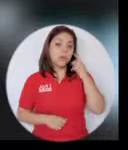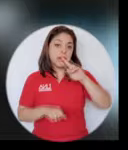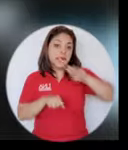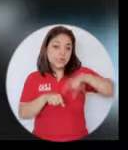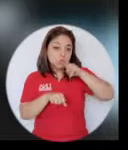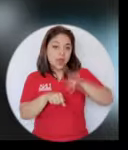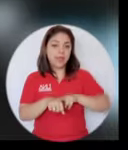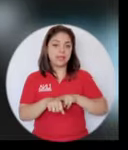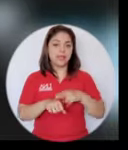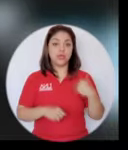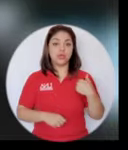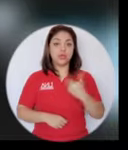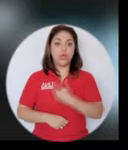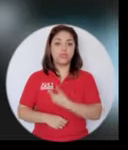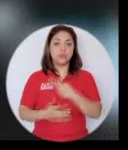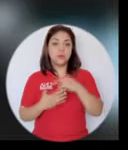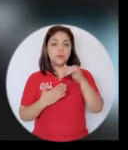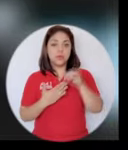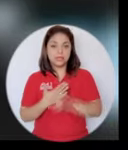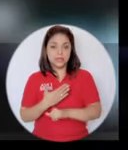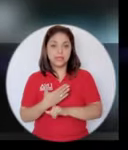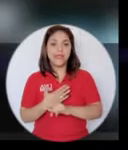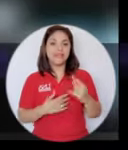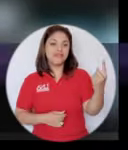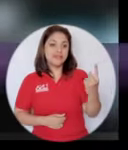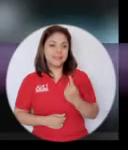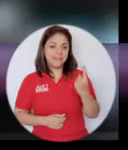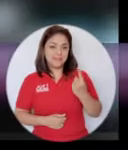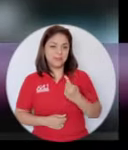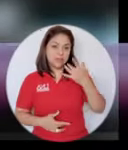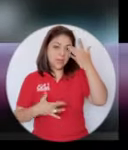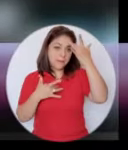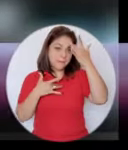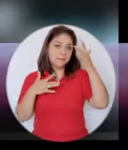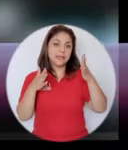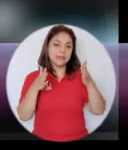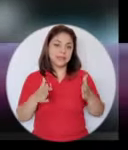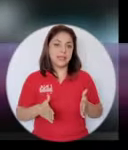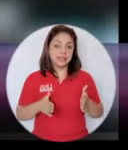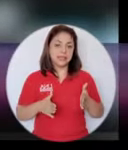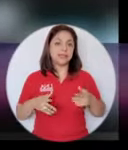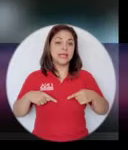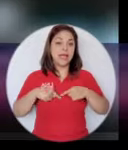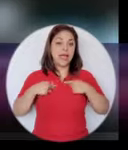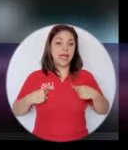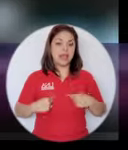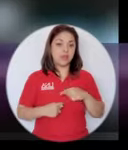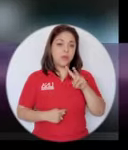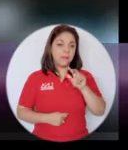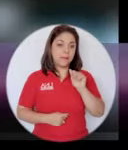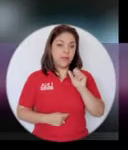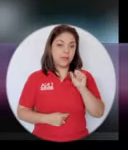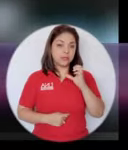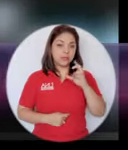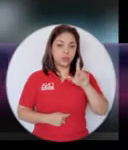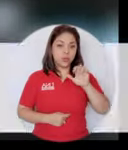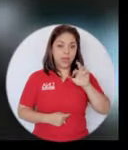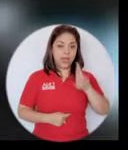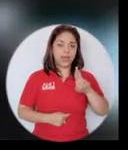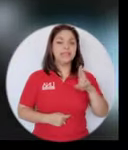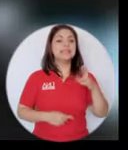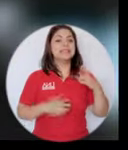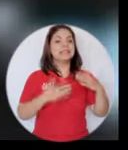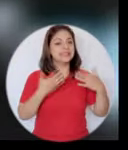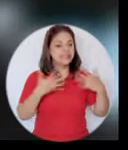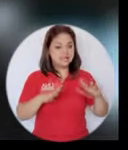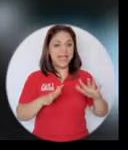Por la naturaleza de nuestro proyecto recibimos paciente cardiovascular que han tenido algún tipo de secuela post-COVID. O sea, ya es